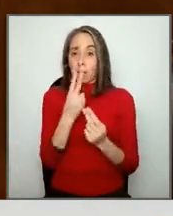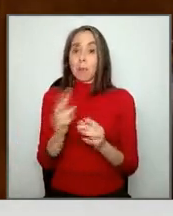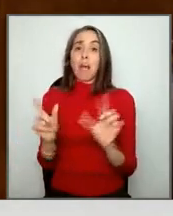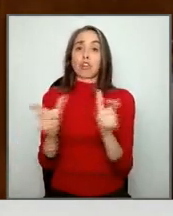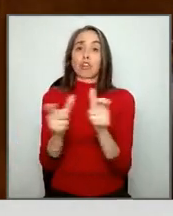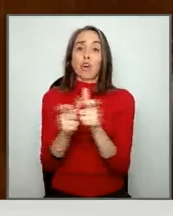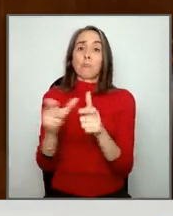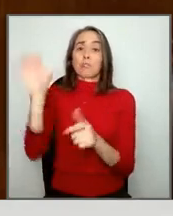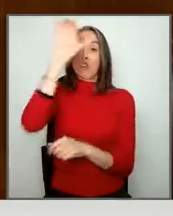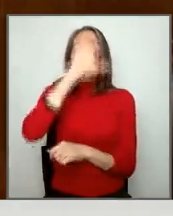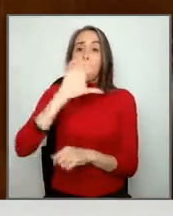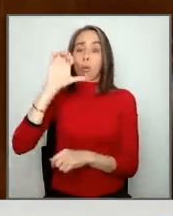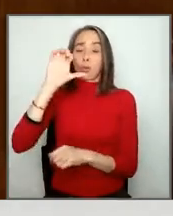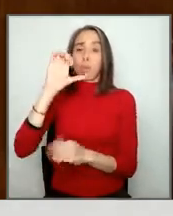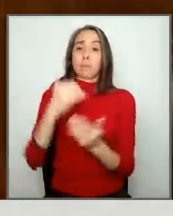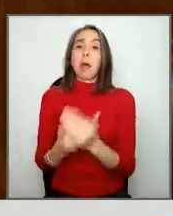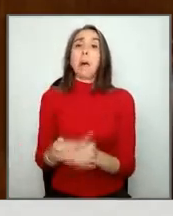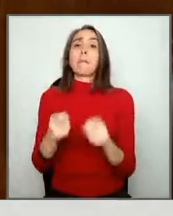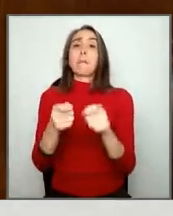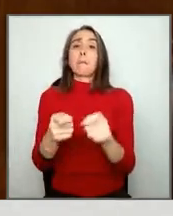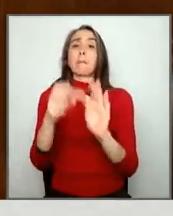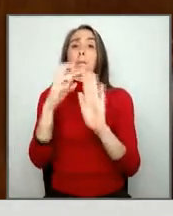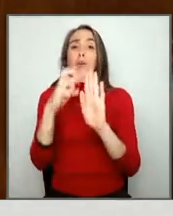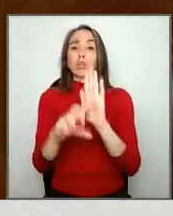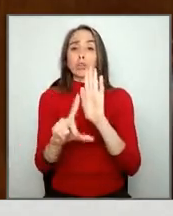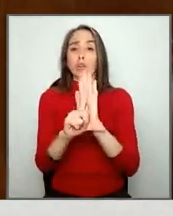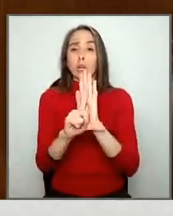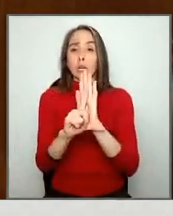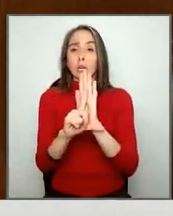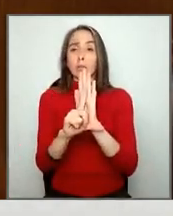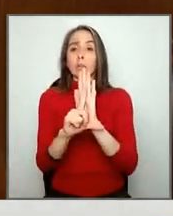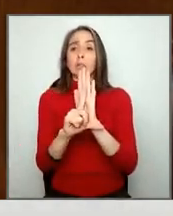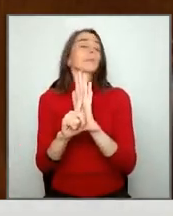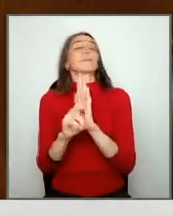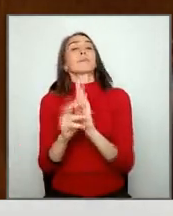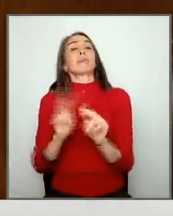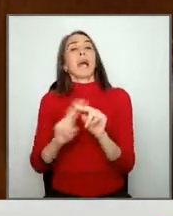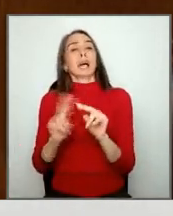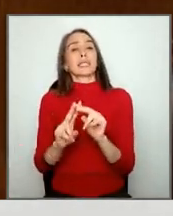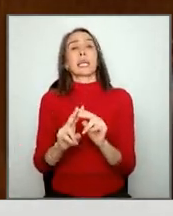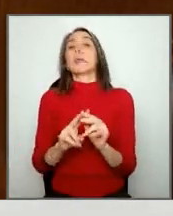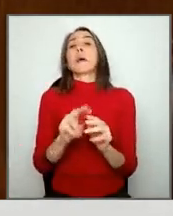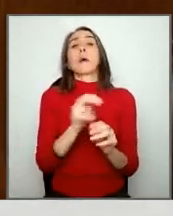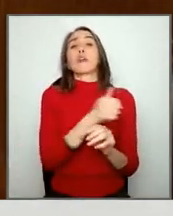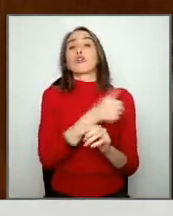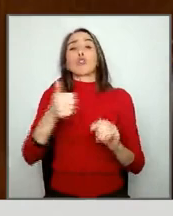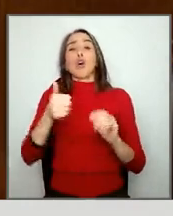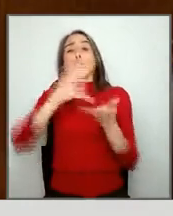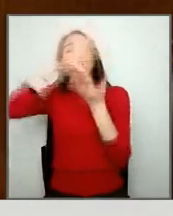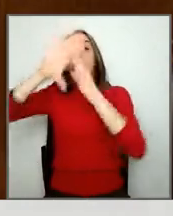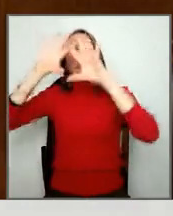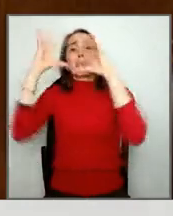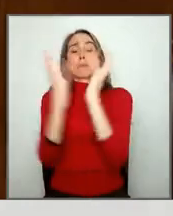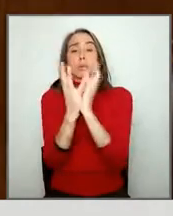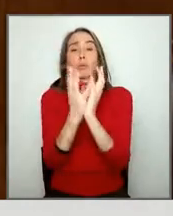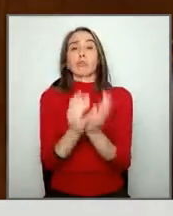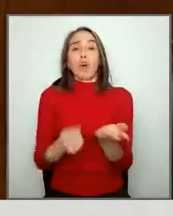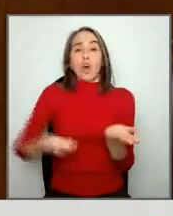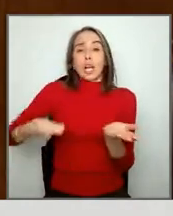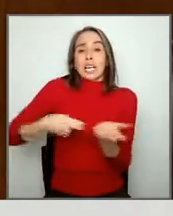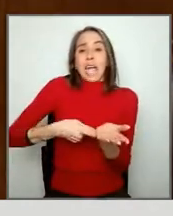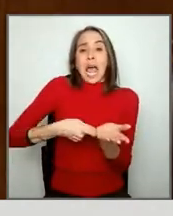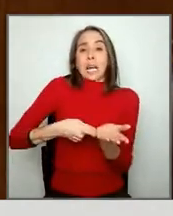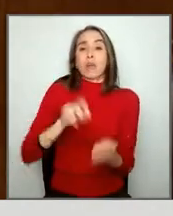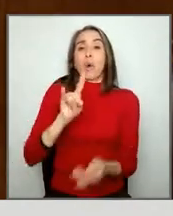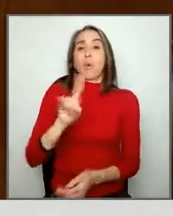presentado una propuesta legislativa cuya misión es implementar un cargador universal de tipo USB c en todas las